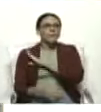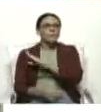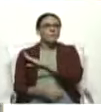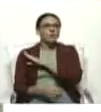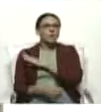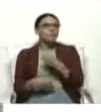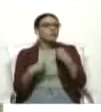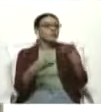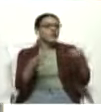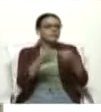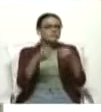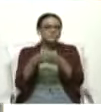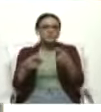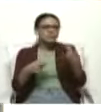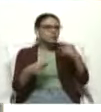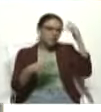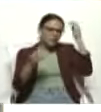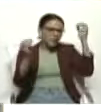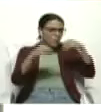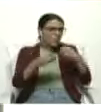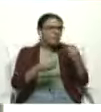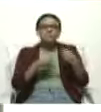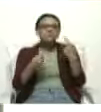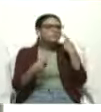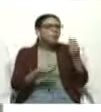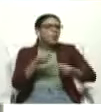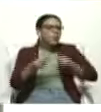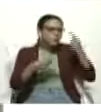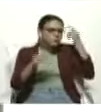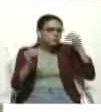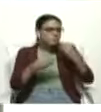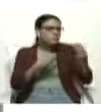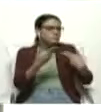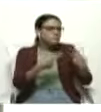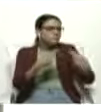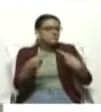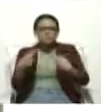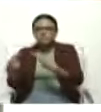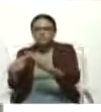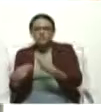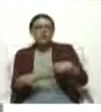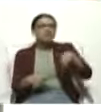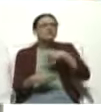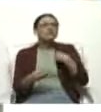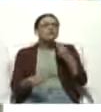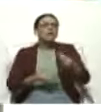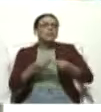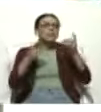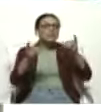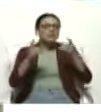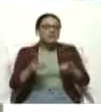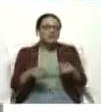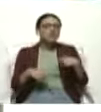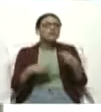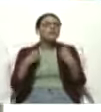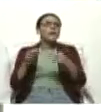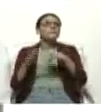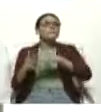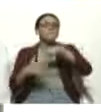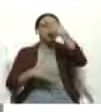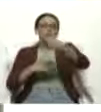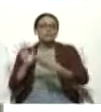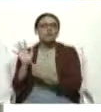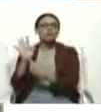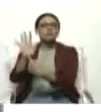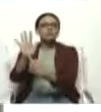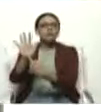de gestión respectiva, tuvimos a bien presentar un proyecto de ley que ha sido